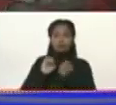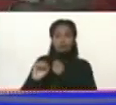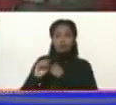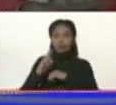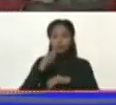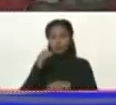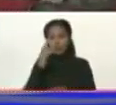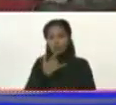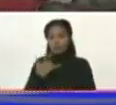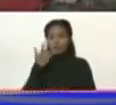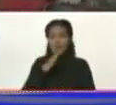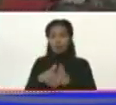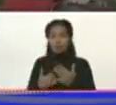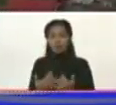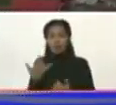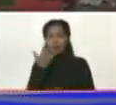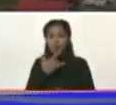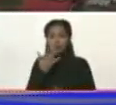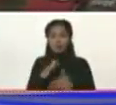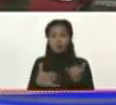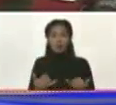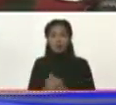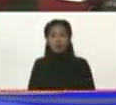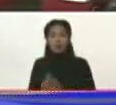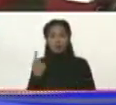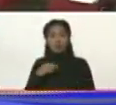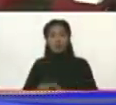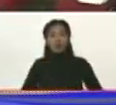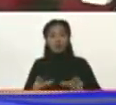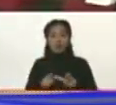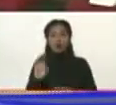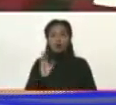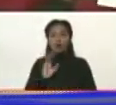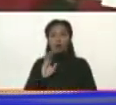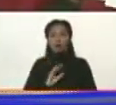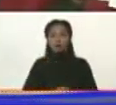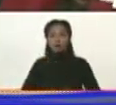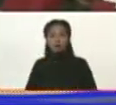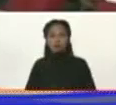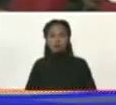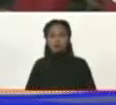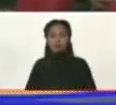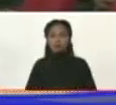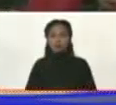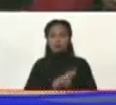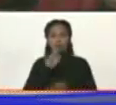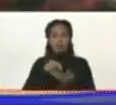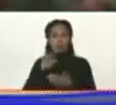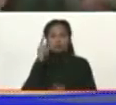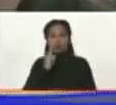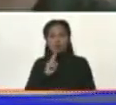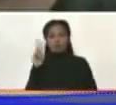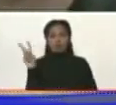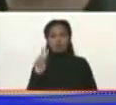Antiimperialista Afrodescendiente y Africano tendrá su sede en Caracas, la República Bolivariana de Venezuela.